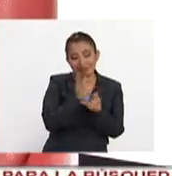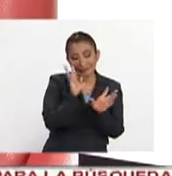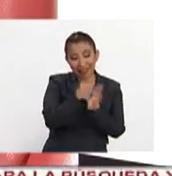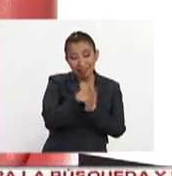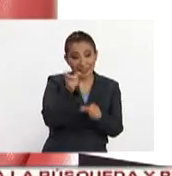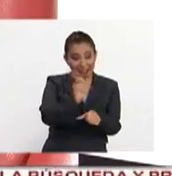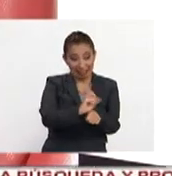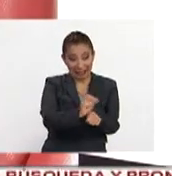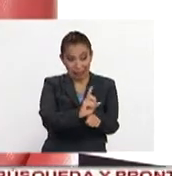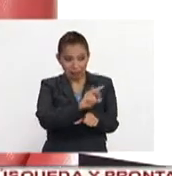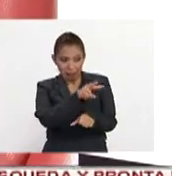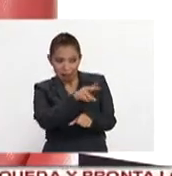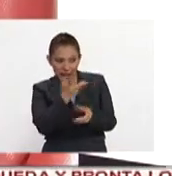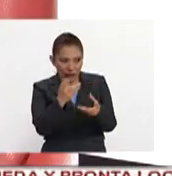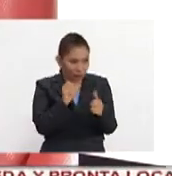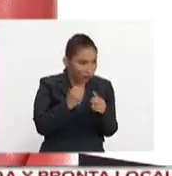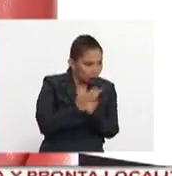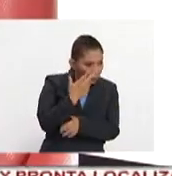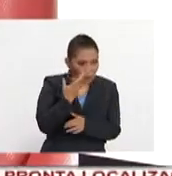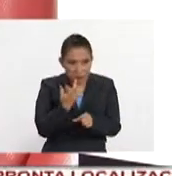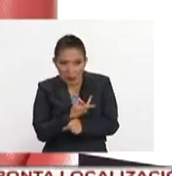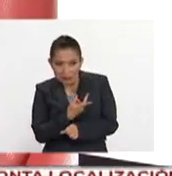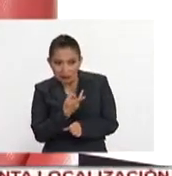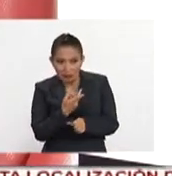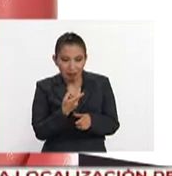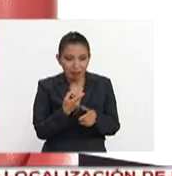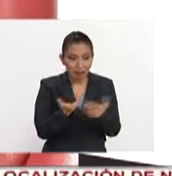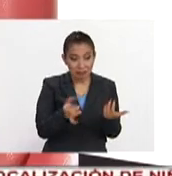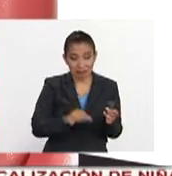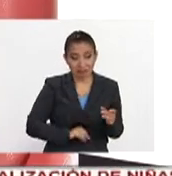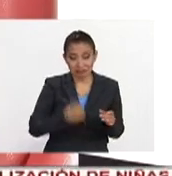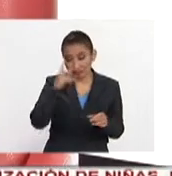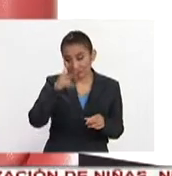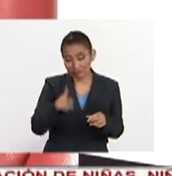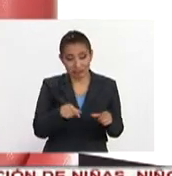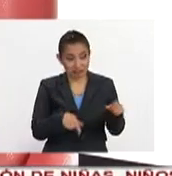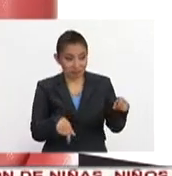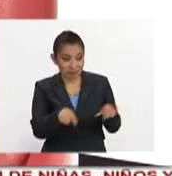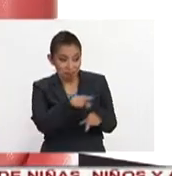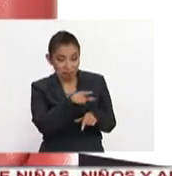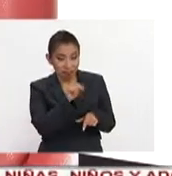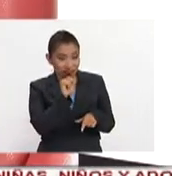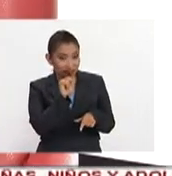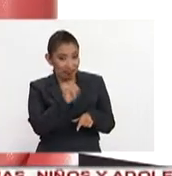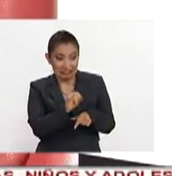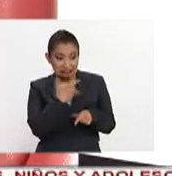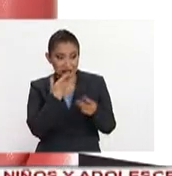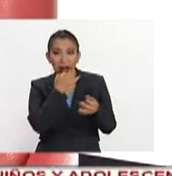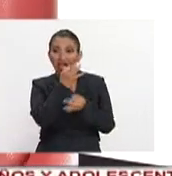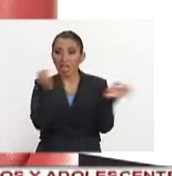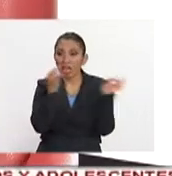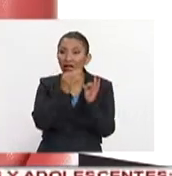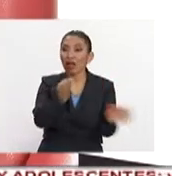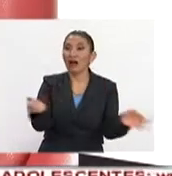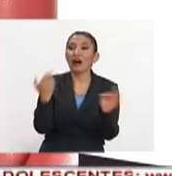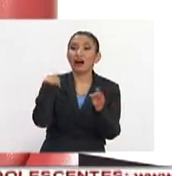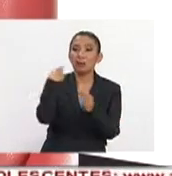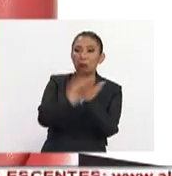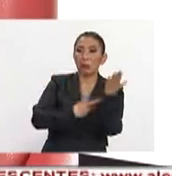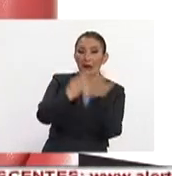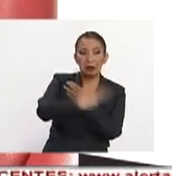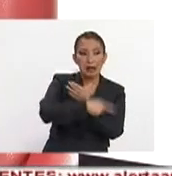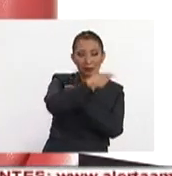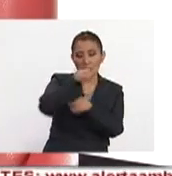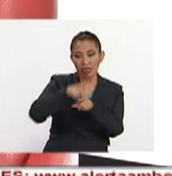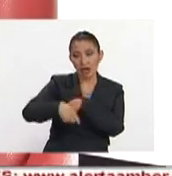sí que día a día es algo nuevo y pues de interés para México, porque sí está promocionando políticas